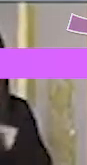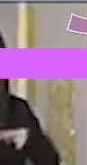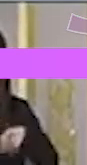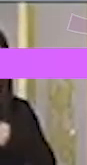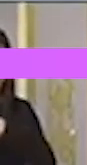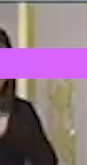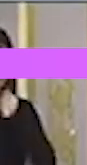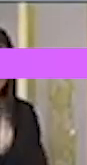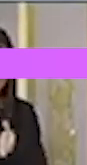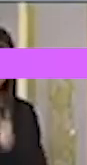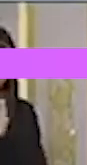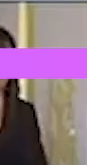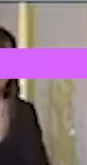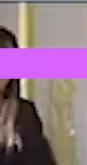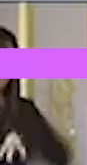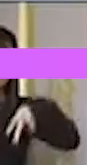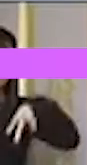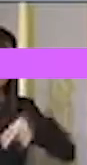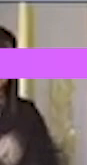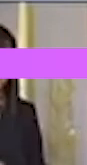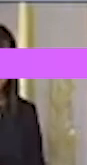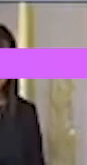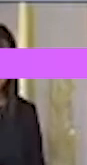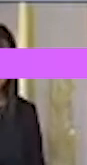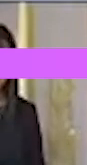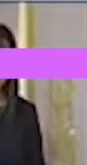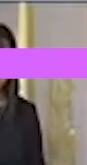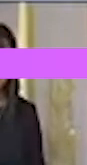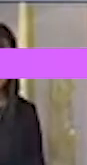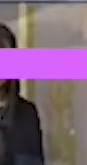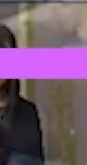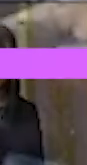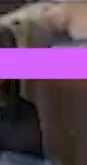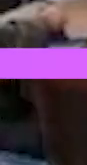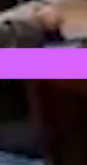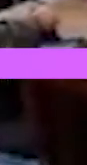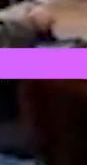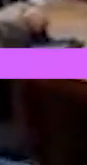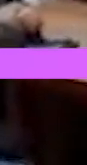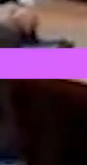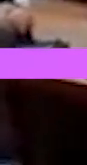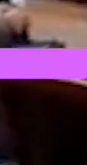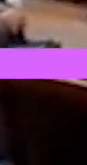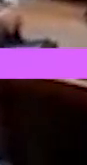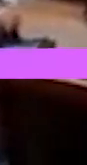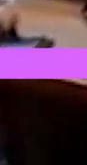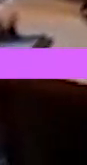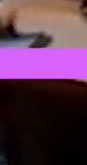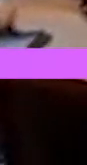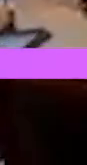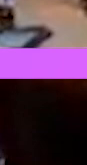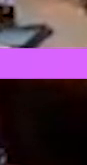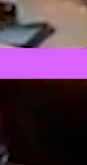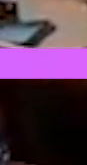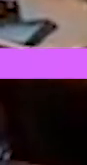la votación avanza por la vía rápida secreta y sin pronunciamientos ni reservas de la oposición El Congreso de Puebla dominado por una mayoría